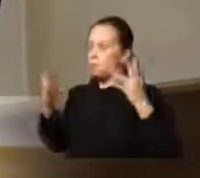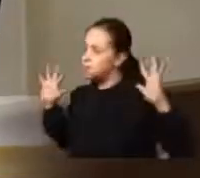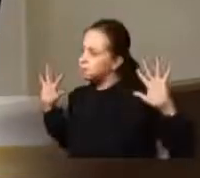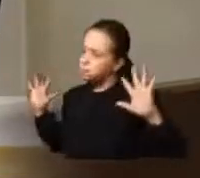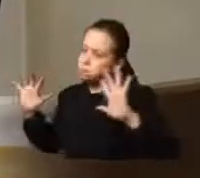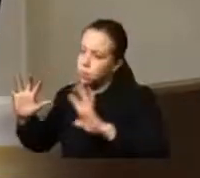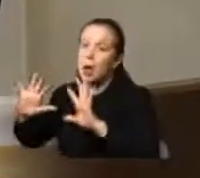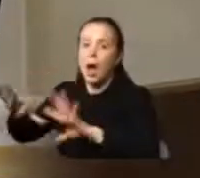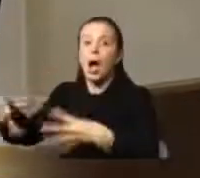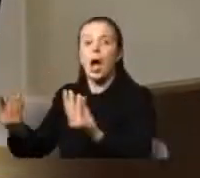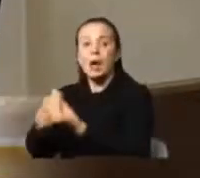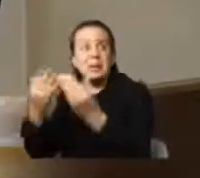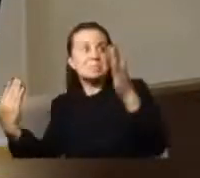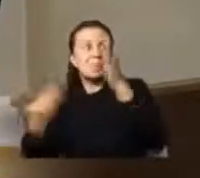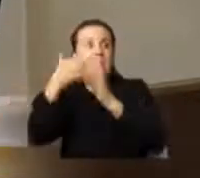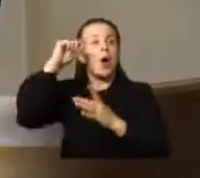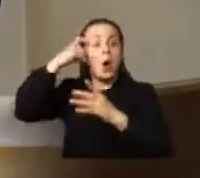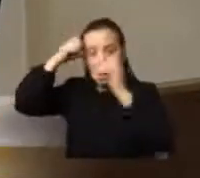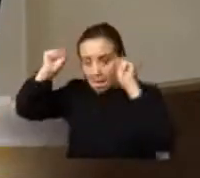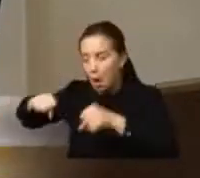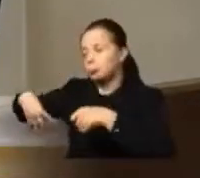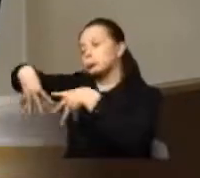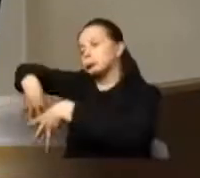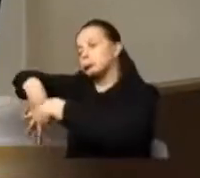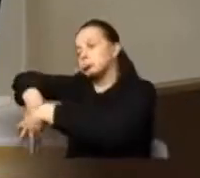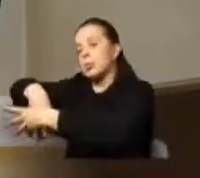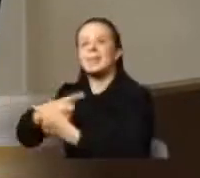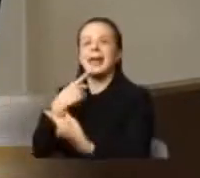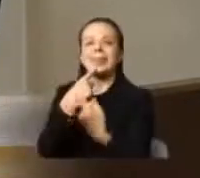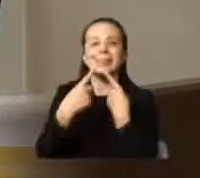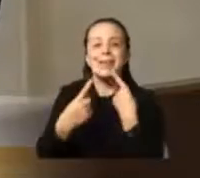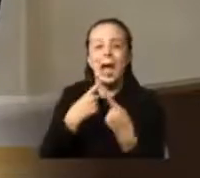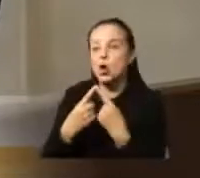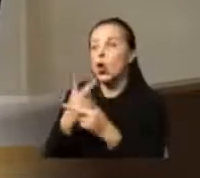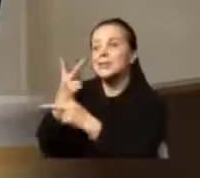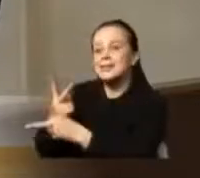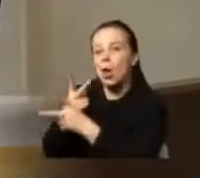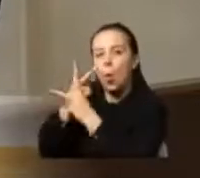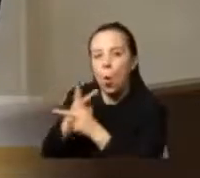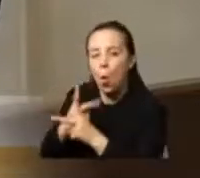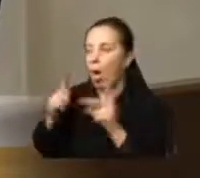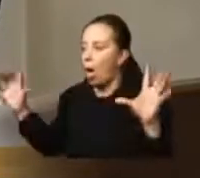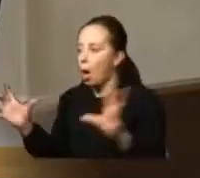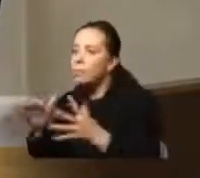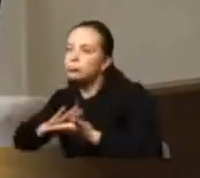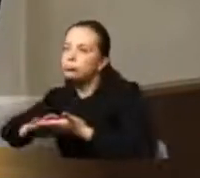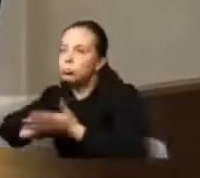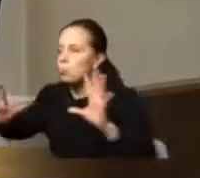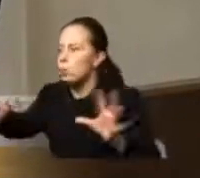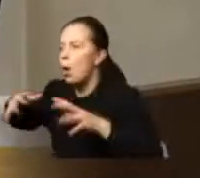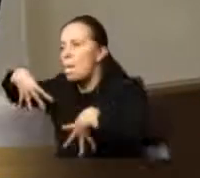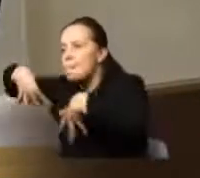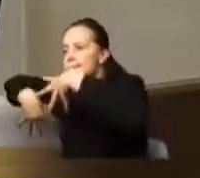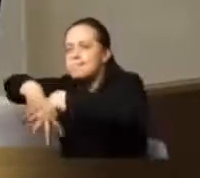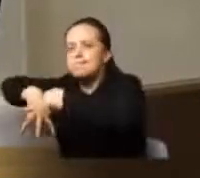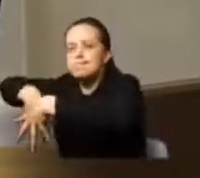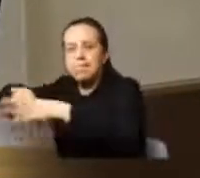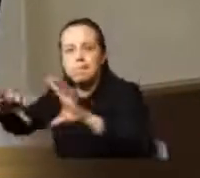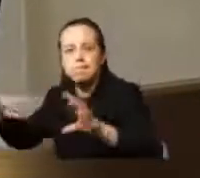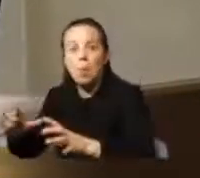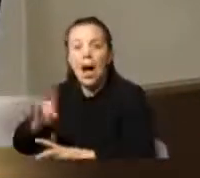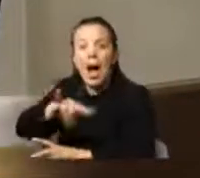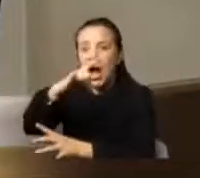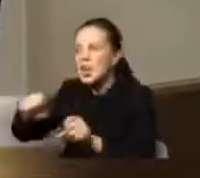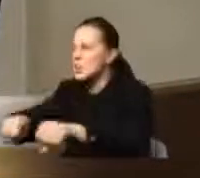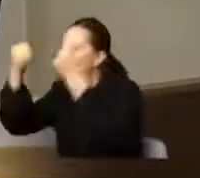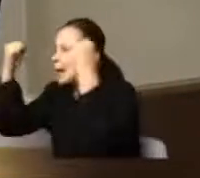a la oposición, privilegiando el diálogo y la civilidad en el tratamiento de este tipo de actividades, sin